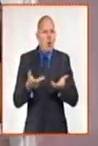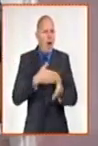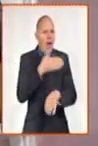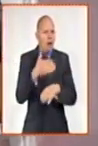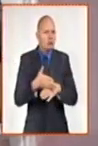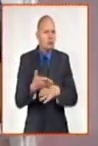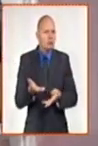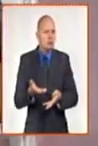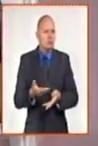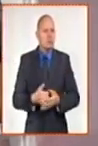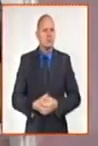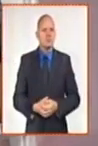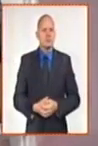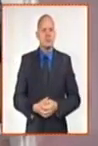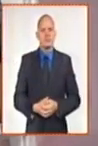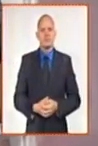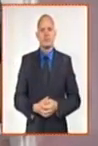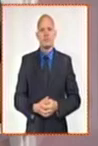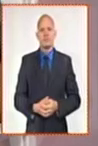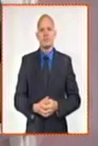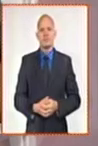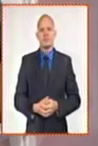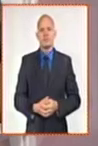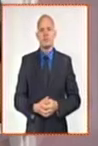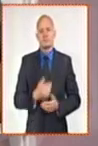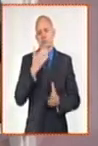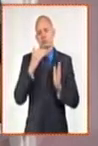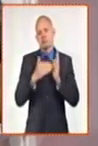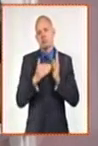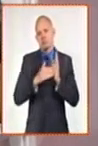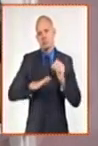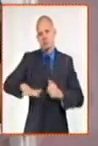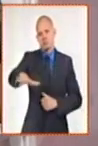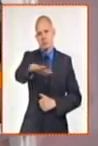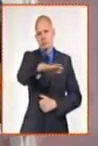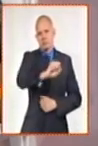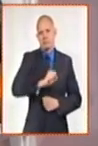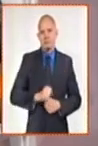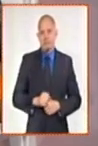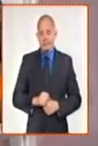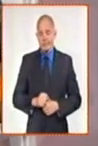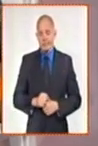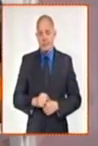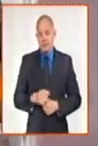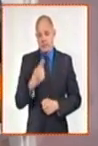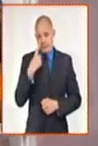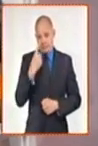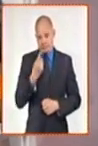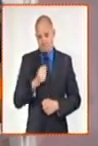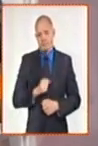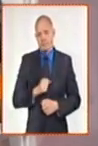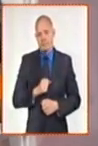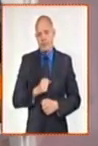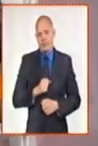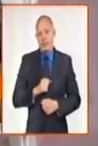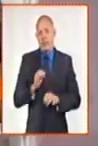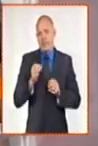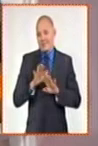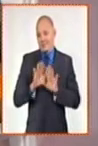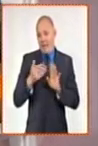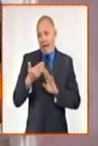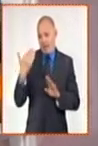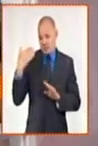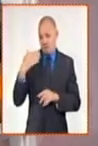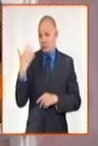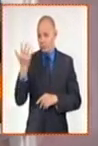país? Bueno, buenas tardes para todos los televidentes de la Mesa Redonda. Decirle primero que tras el paso del huracán